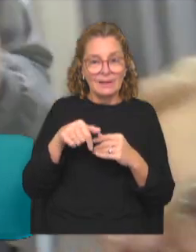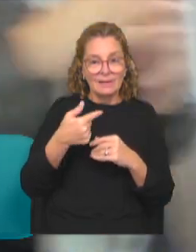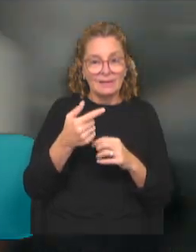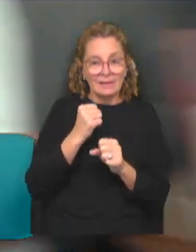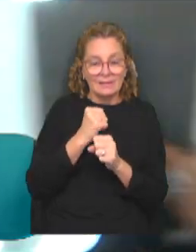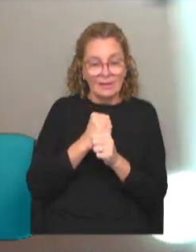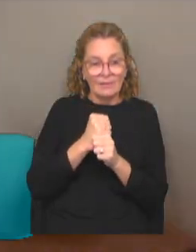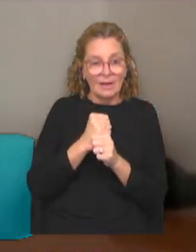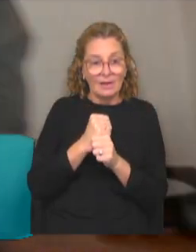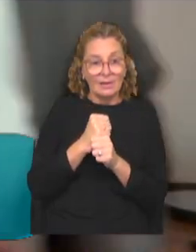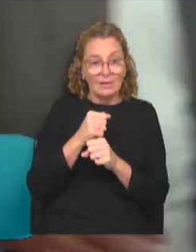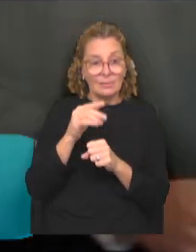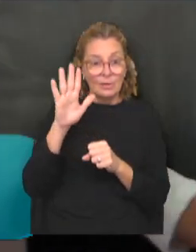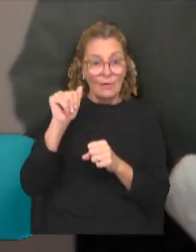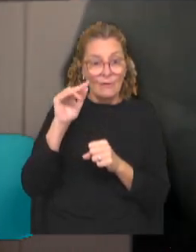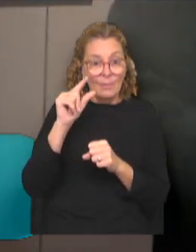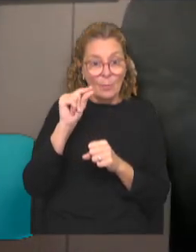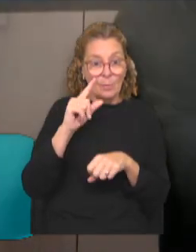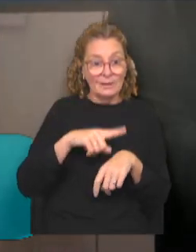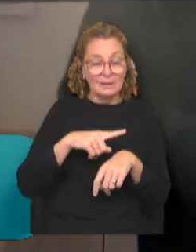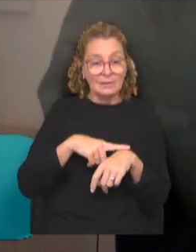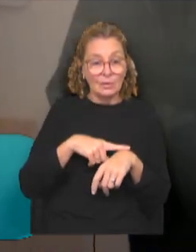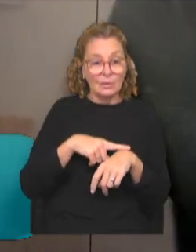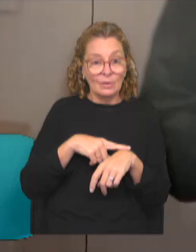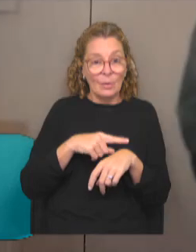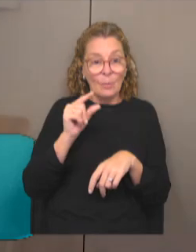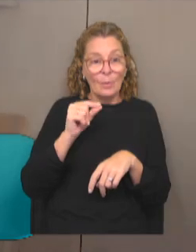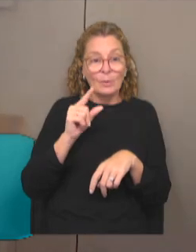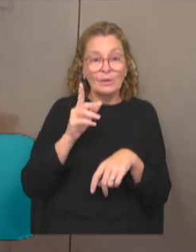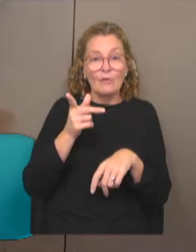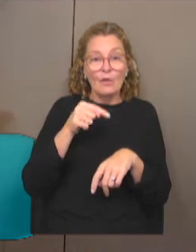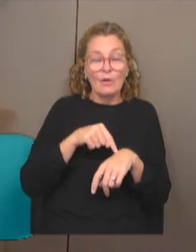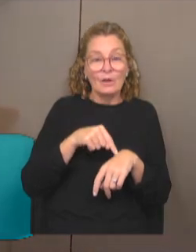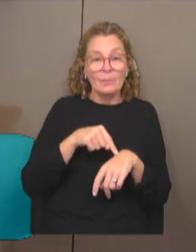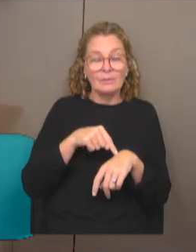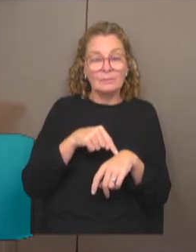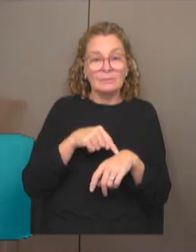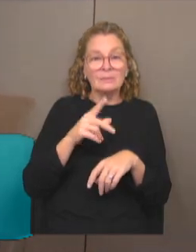trabajando y nosotros nos despedimos por un ratito nada más. En un rato volvemos